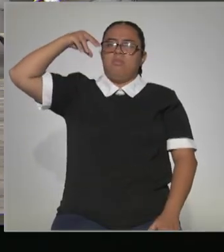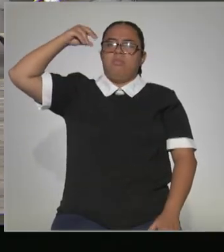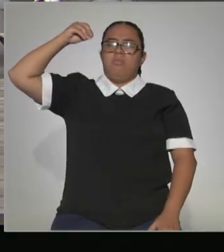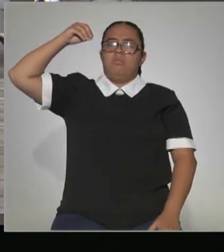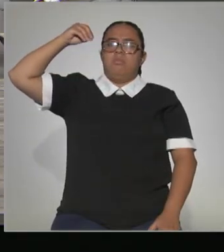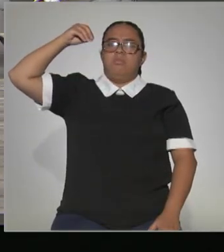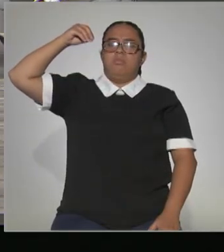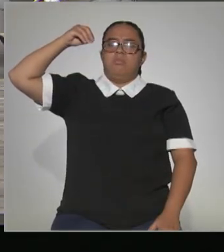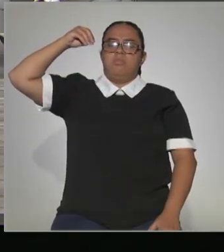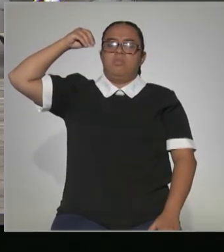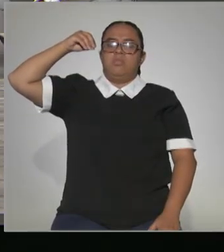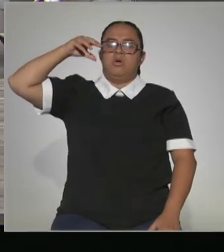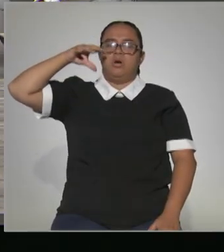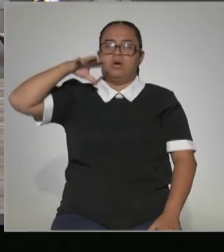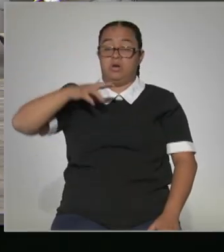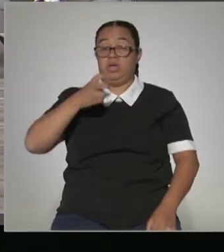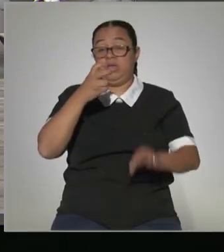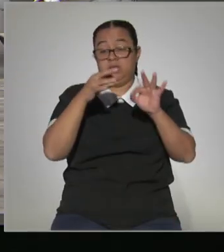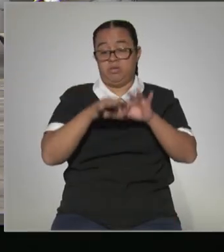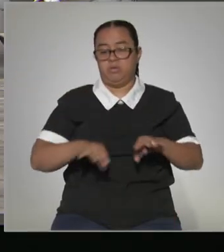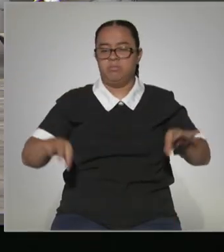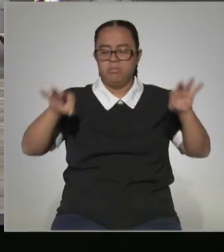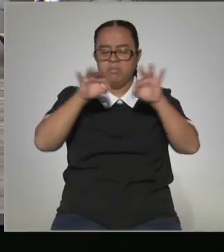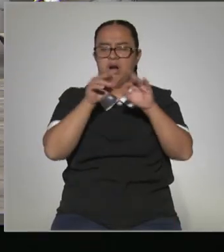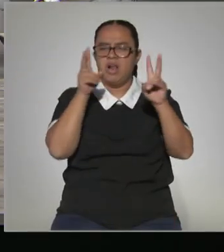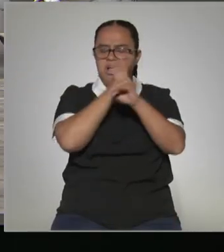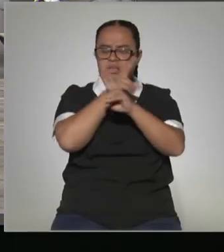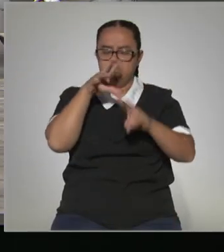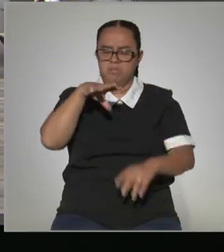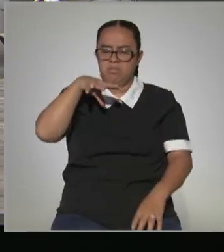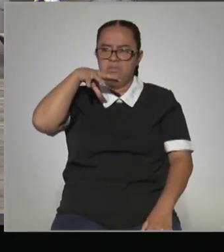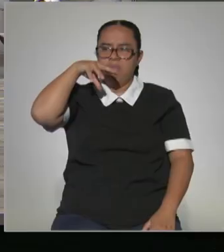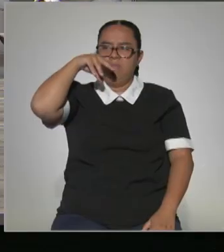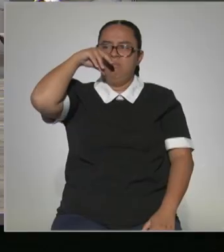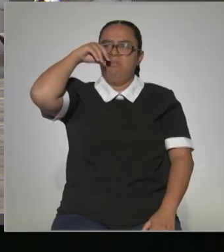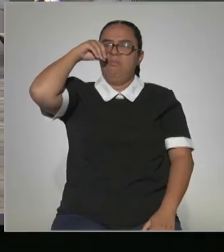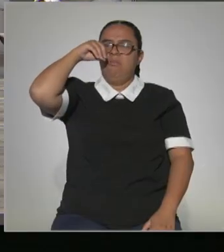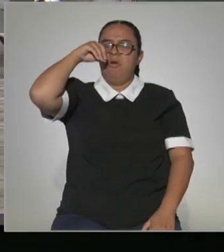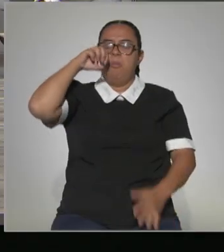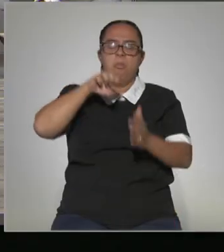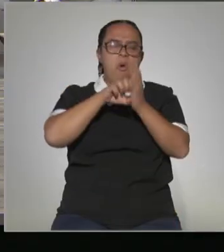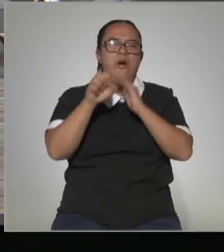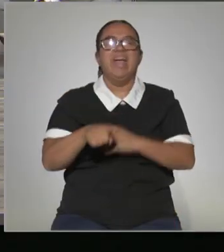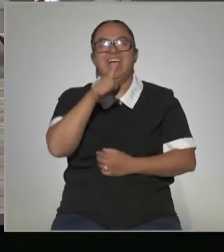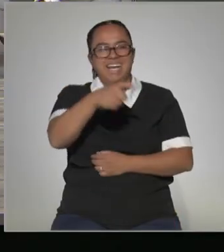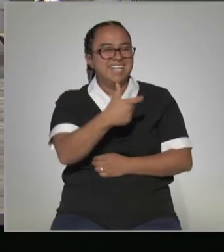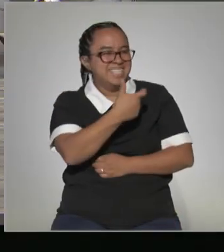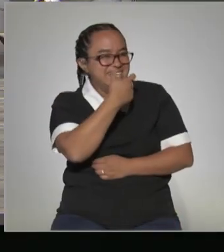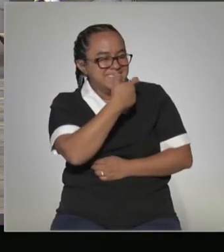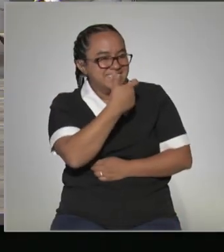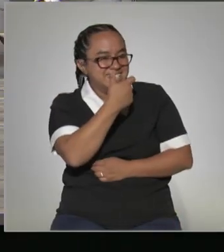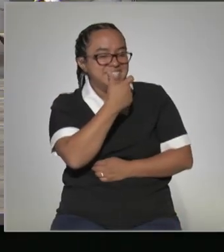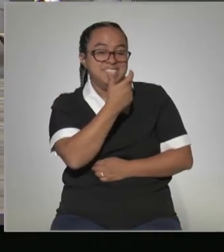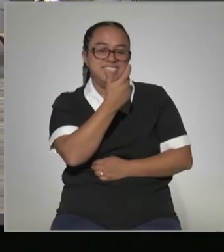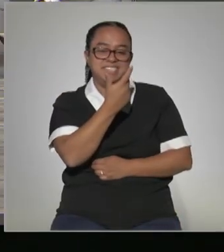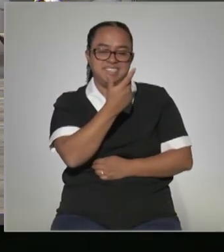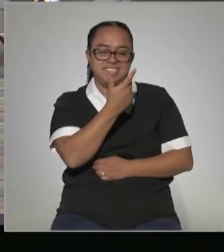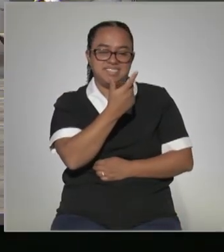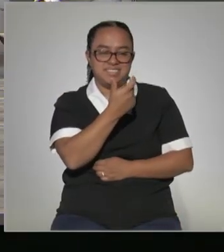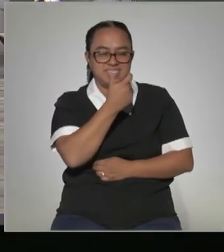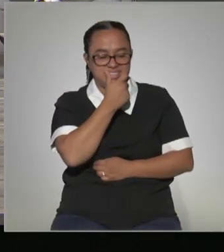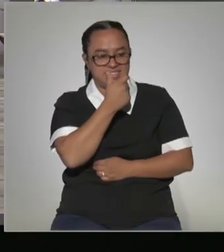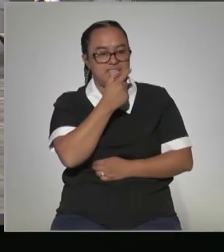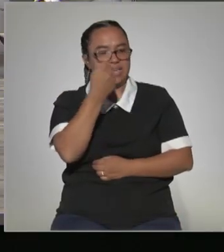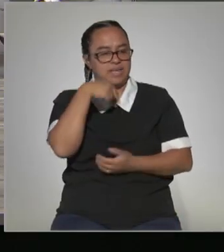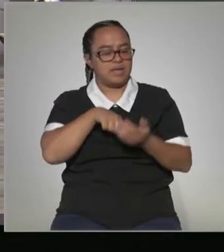está el recurso, respirar profundo, en cualquier momento. Así como uno puede sonreír, decirte fake it until you